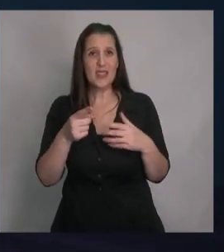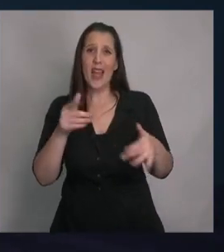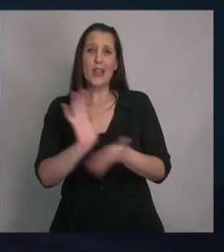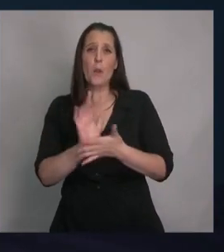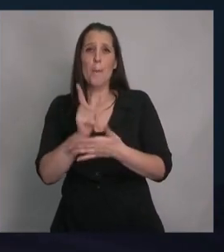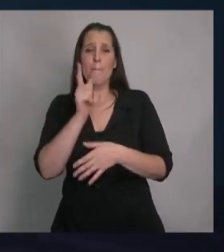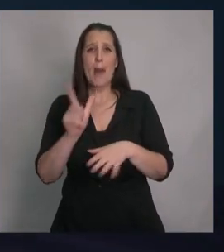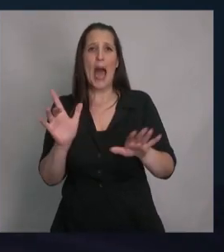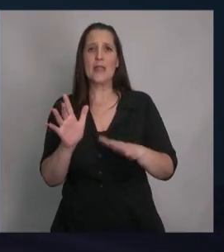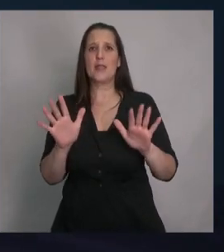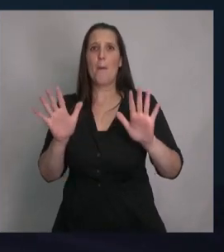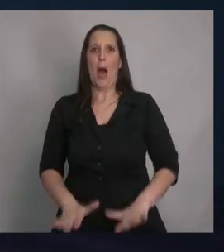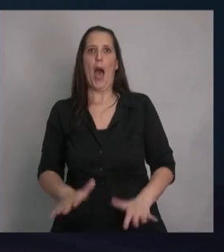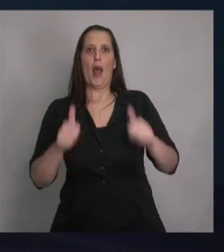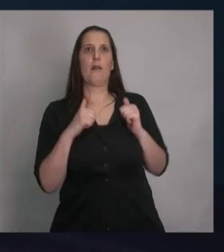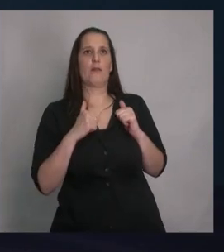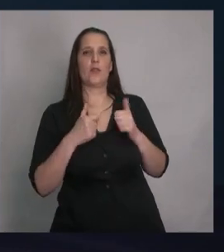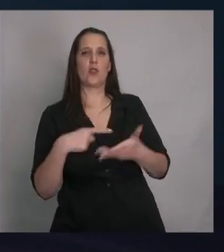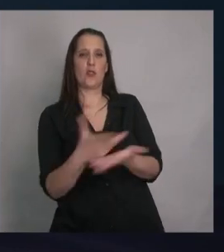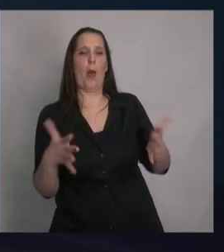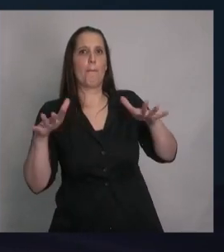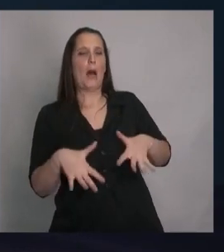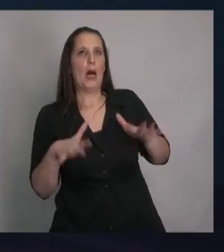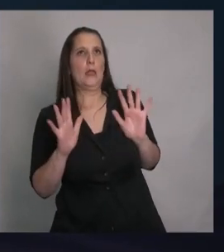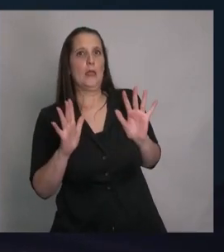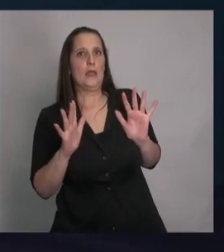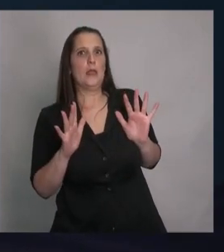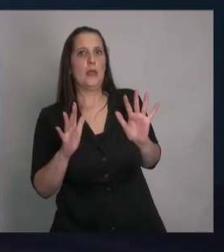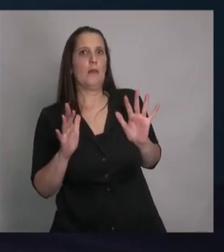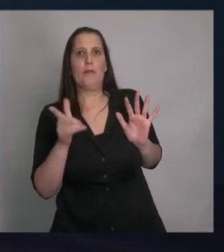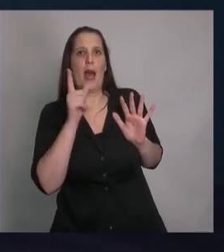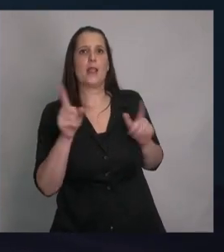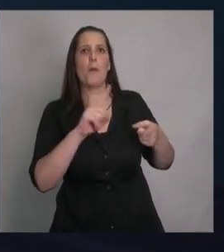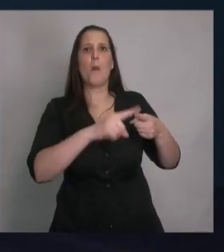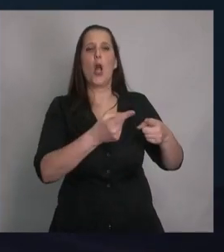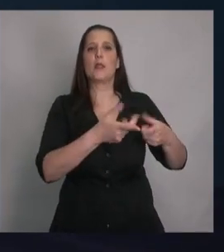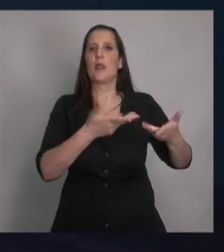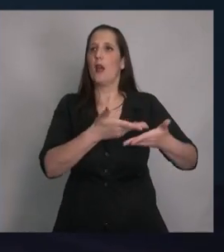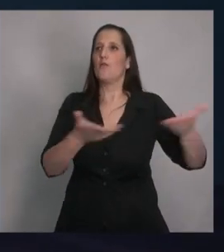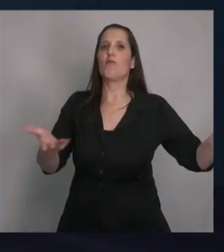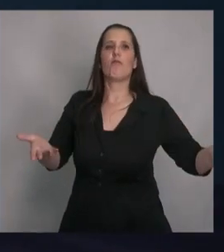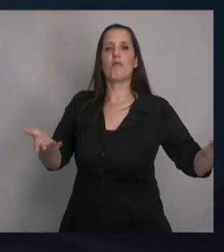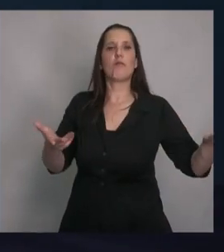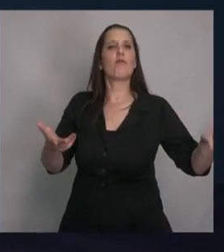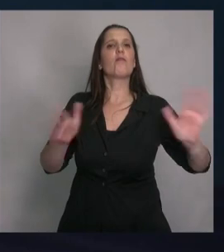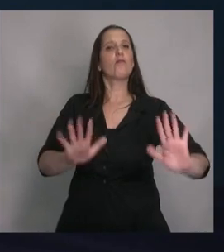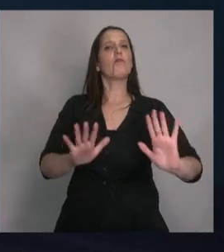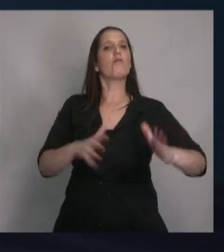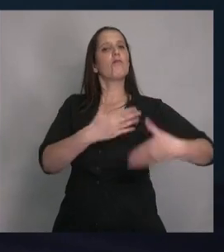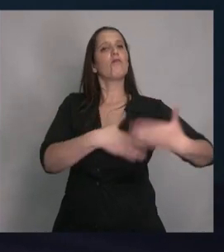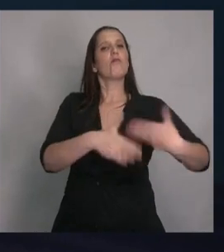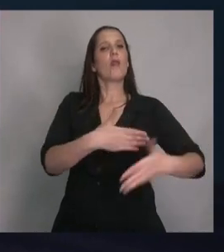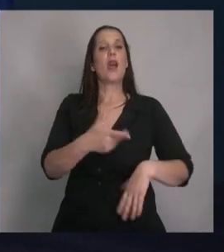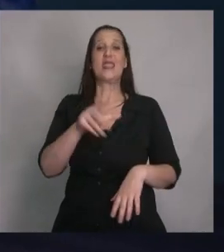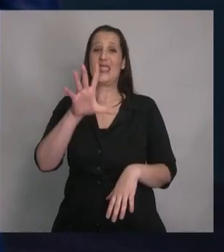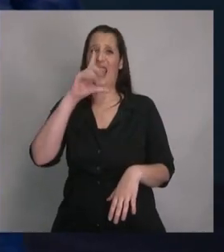política en la sociedad colombiana, de esterilidad política que durante